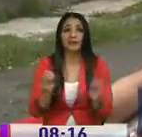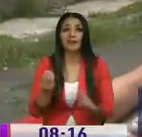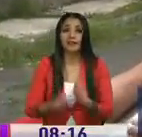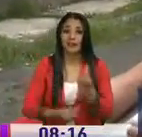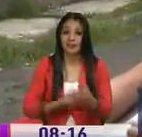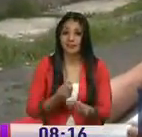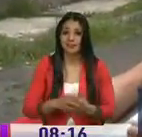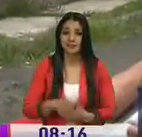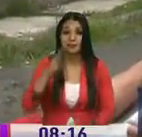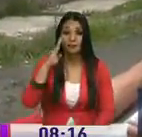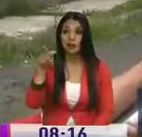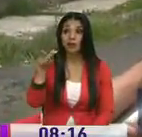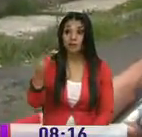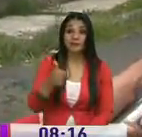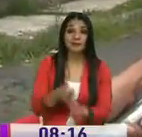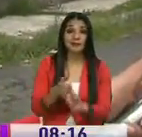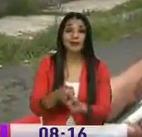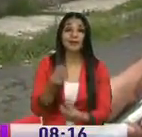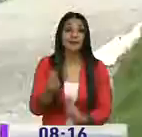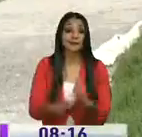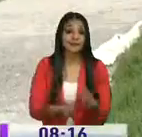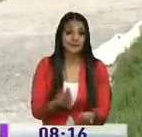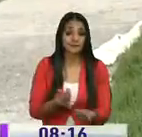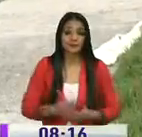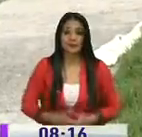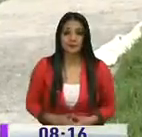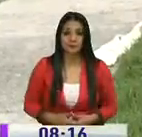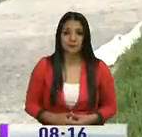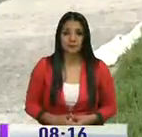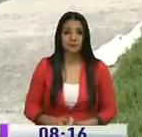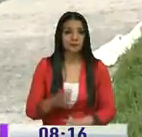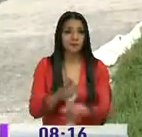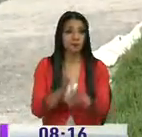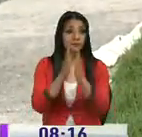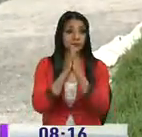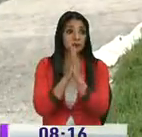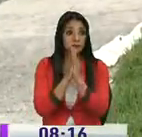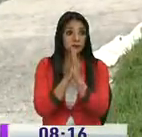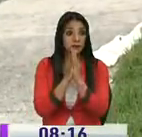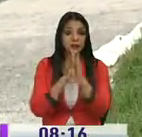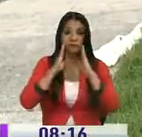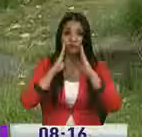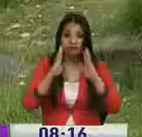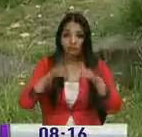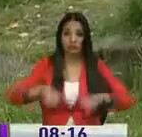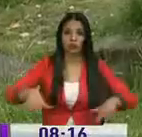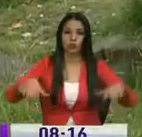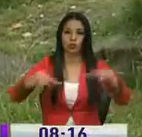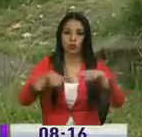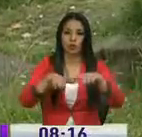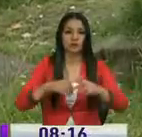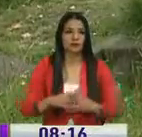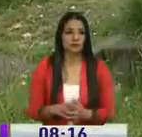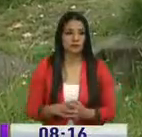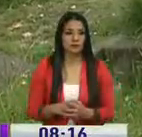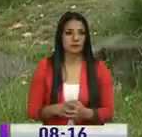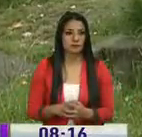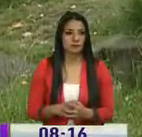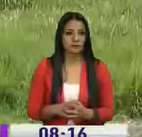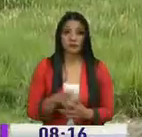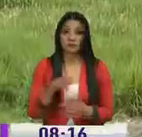entonces que la policía está ahí ellos solicitan que haya más atención a su sector sobre todo en este